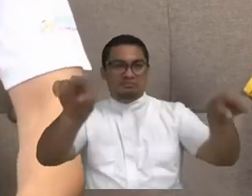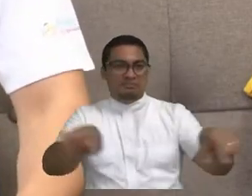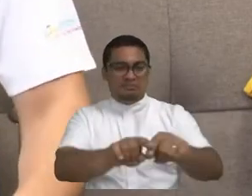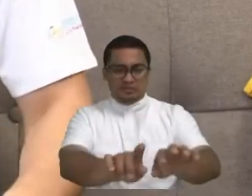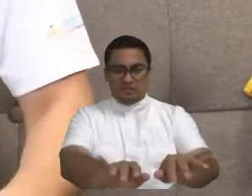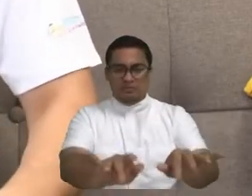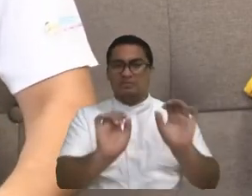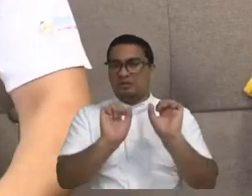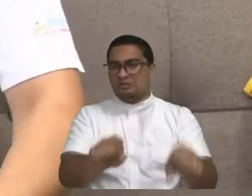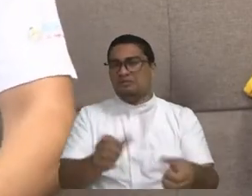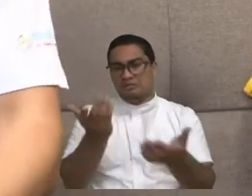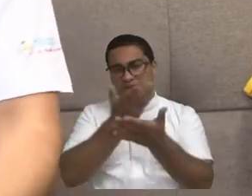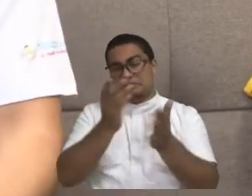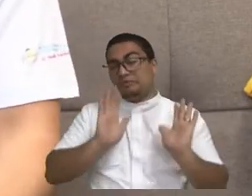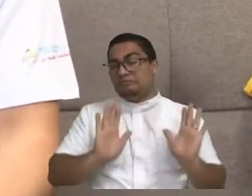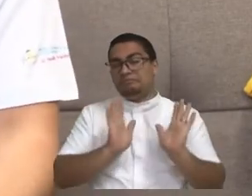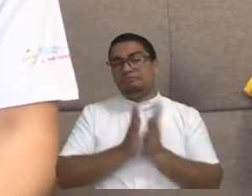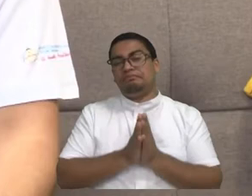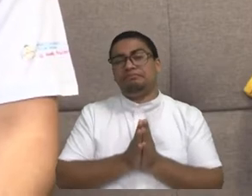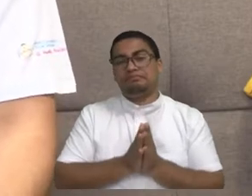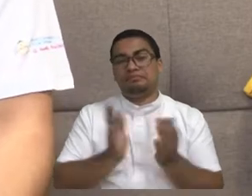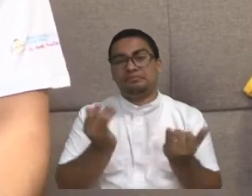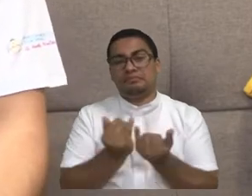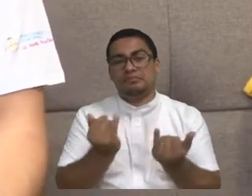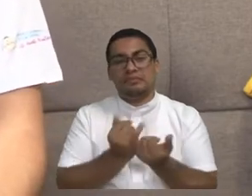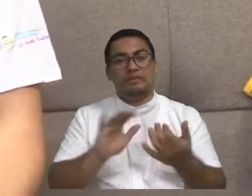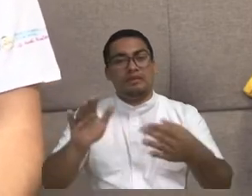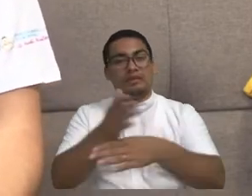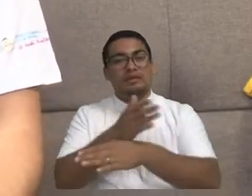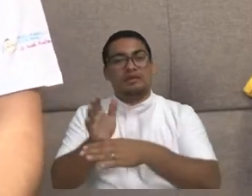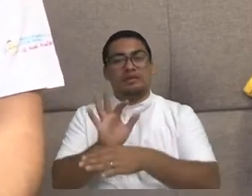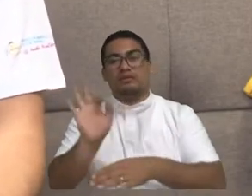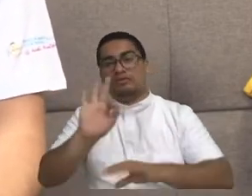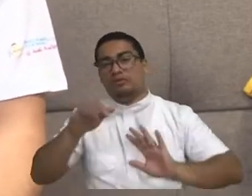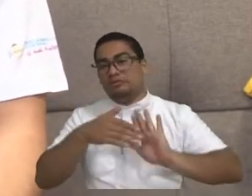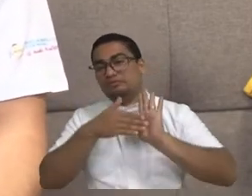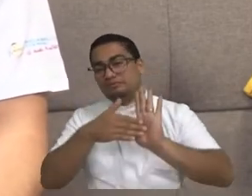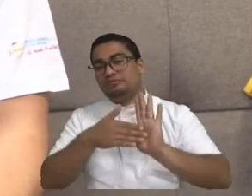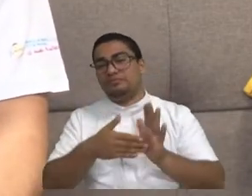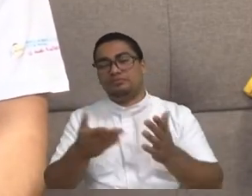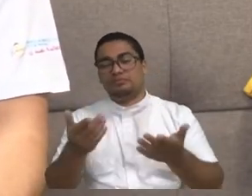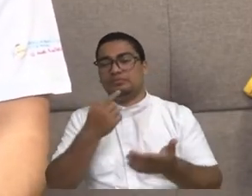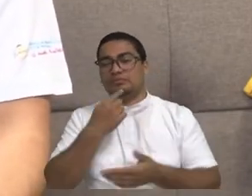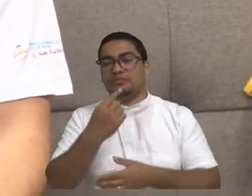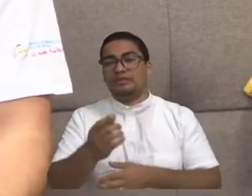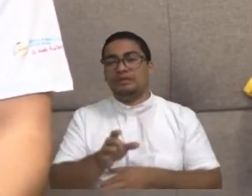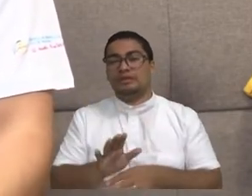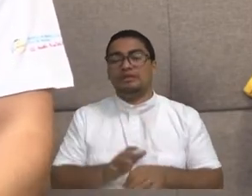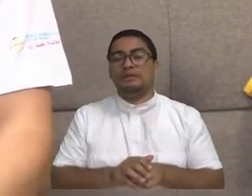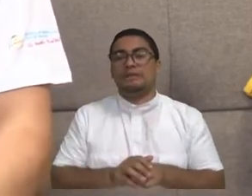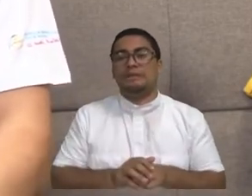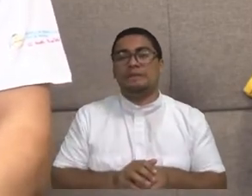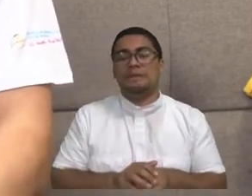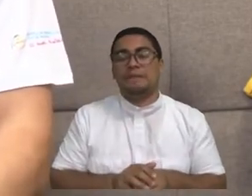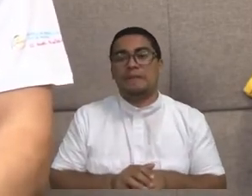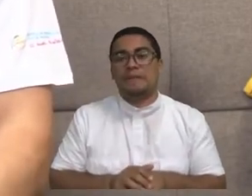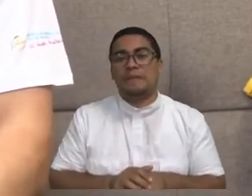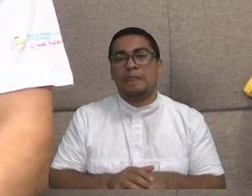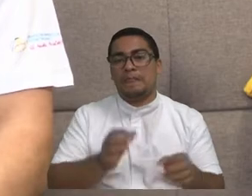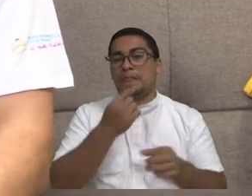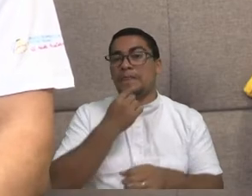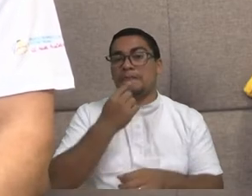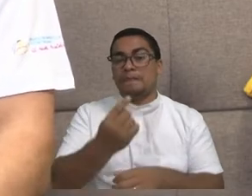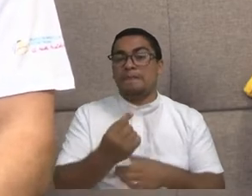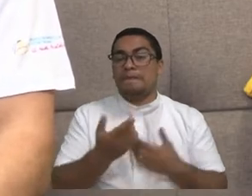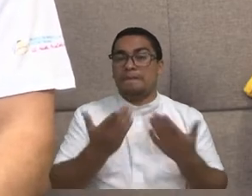generando esas condiciones entonces esas son las modalidades de las que nosotros hablamos de mencionar también que tenemos